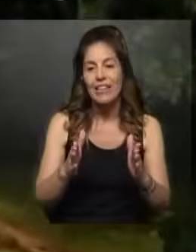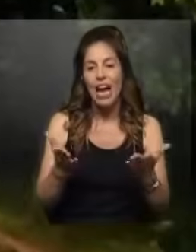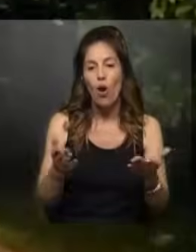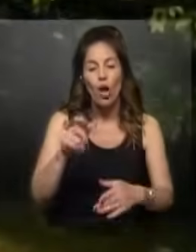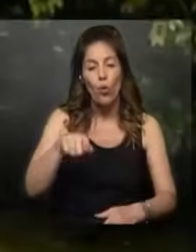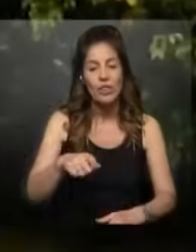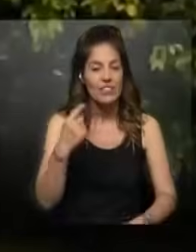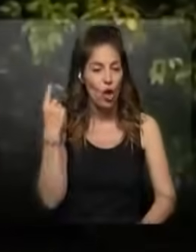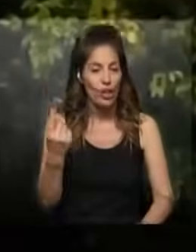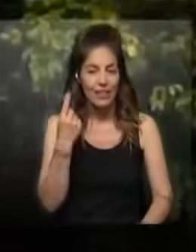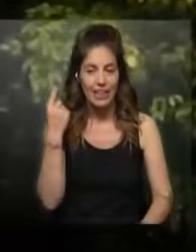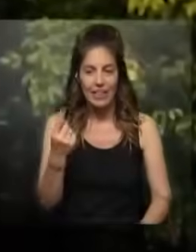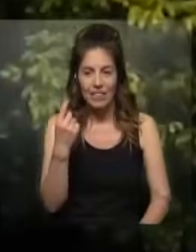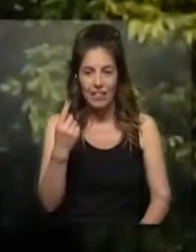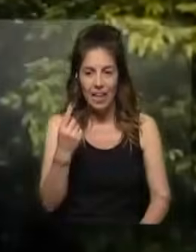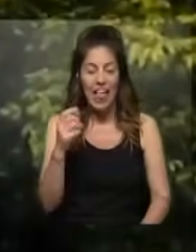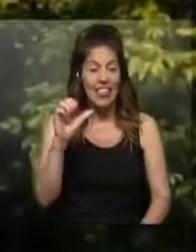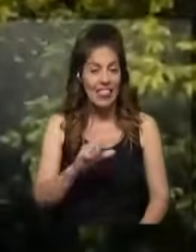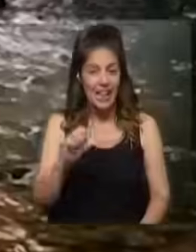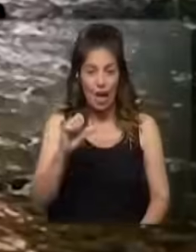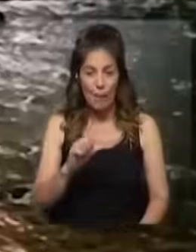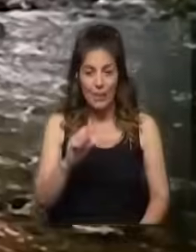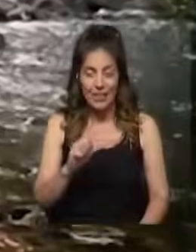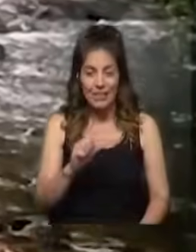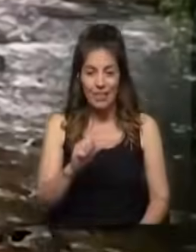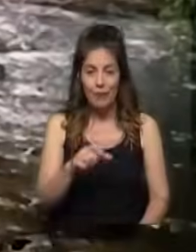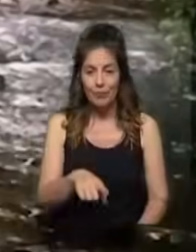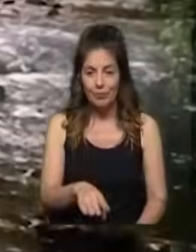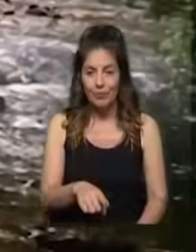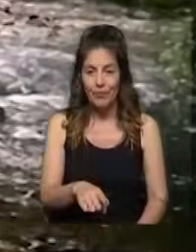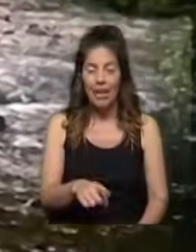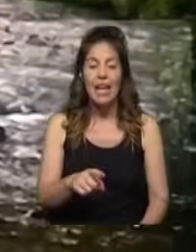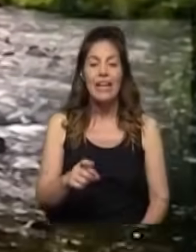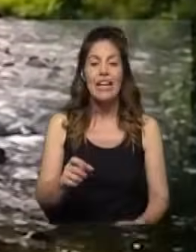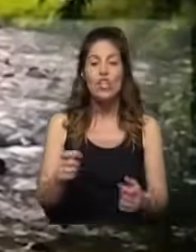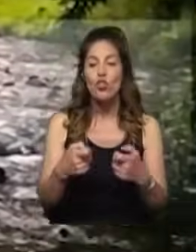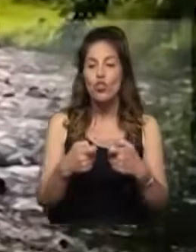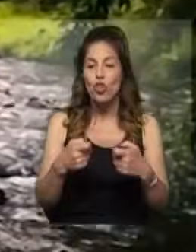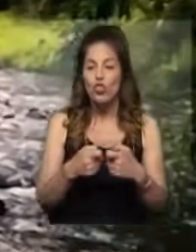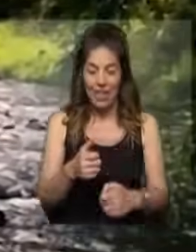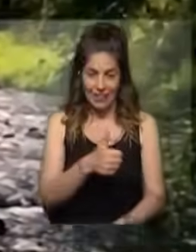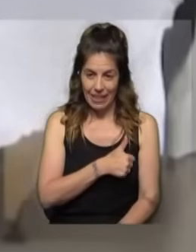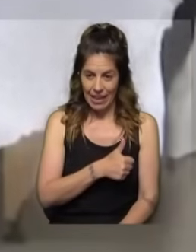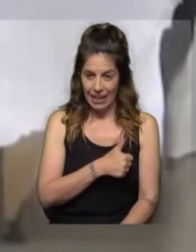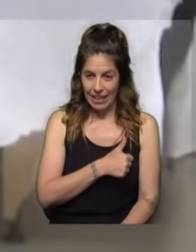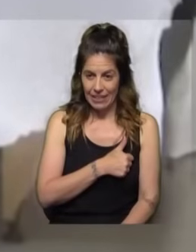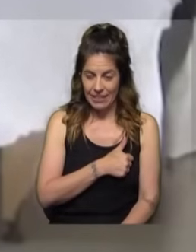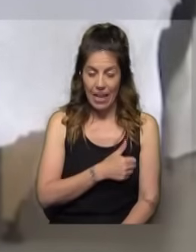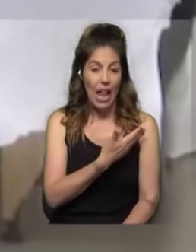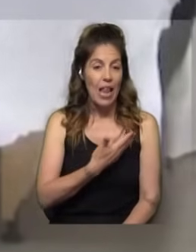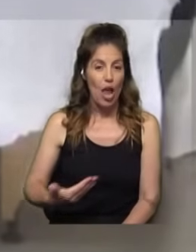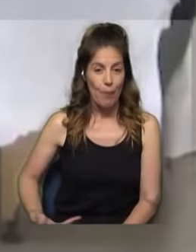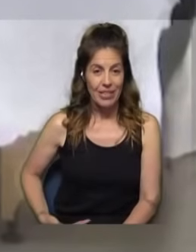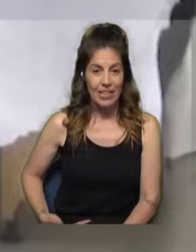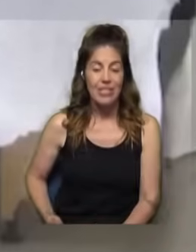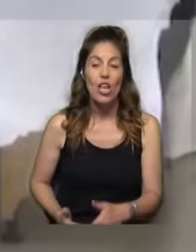Internacionales por parte de la concesionaria la empresa minera Panamá filial de la canadiense First Quantum minerals la presidenta de la